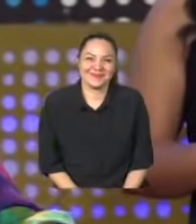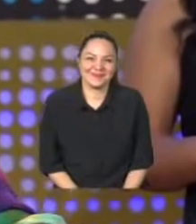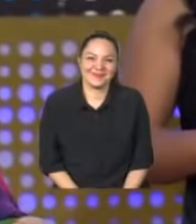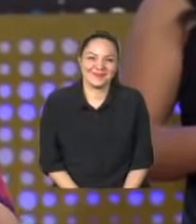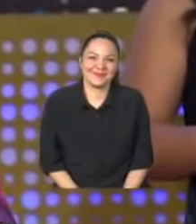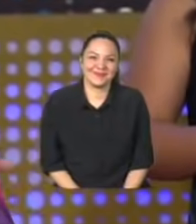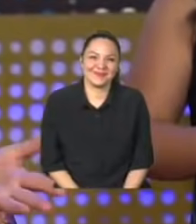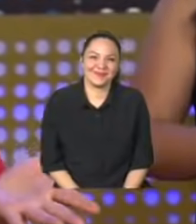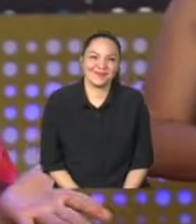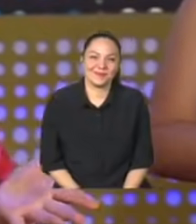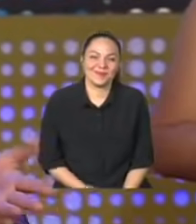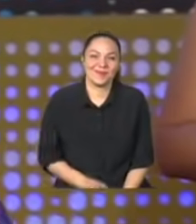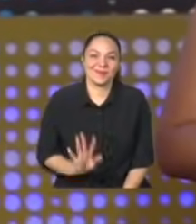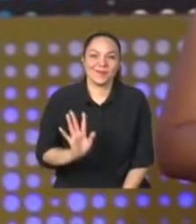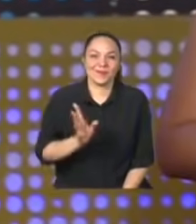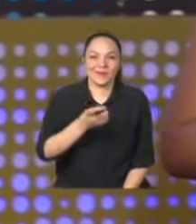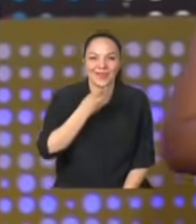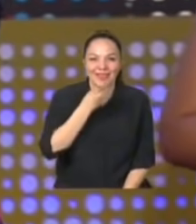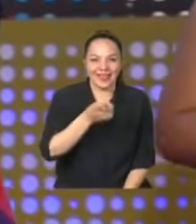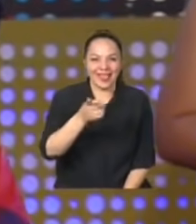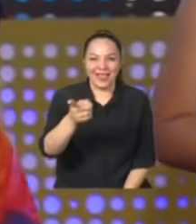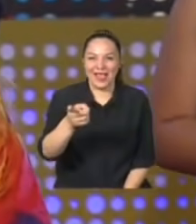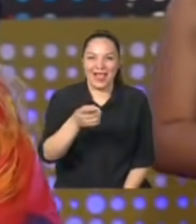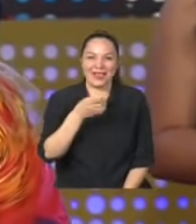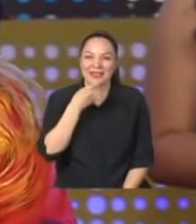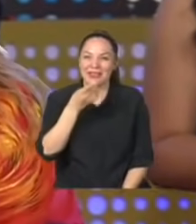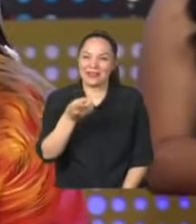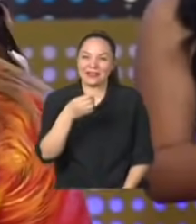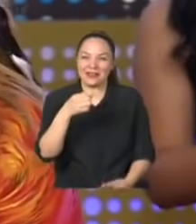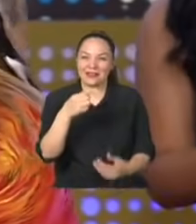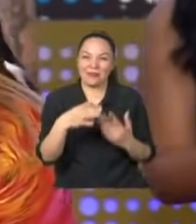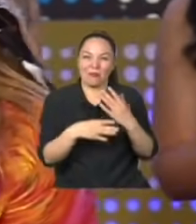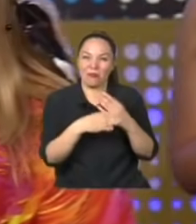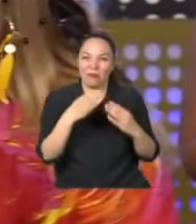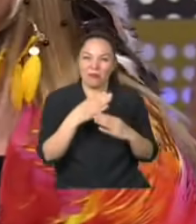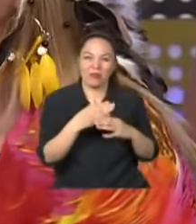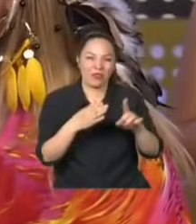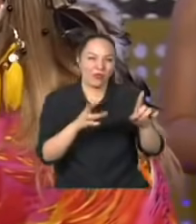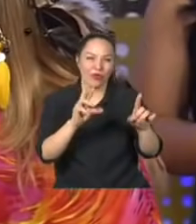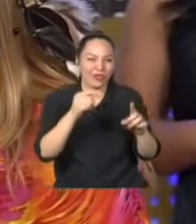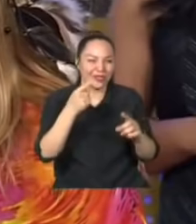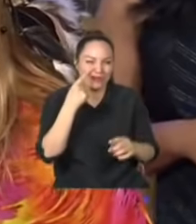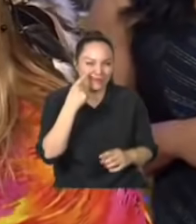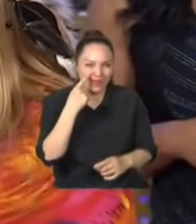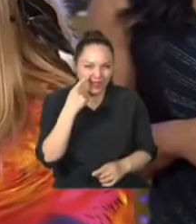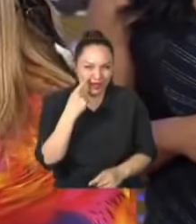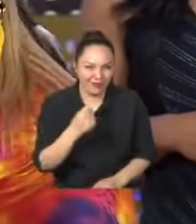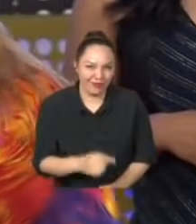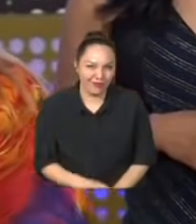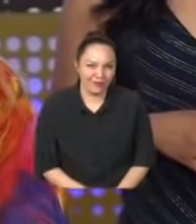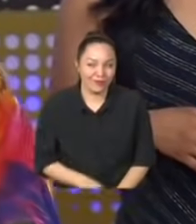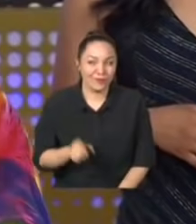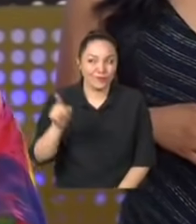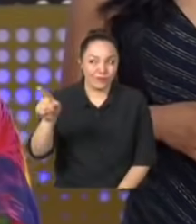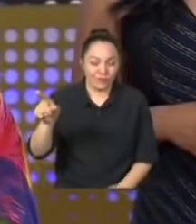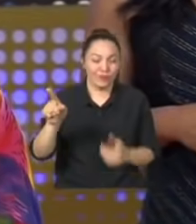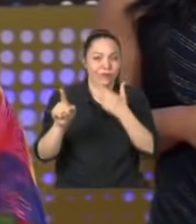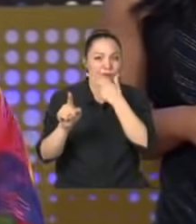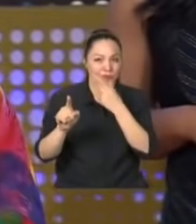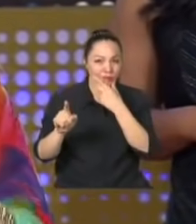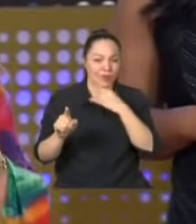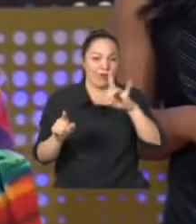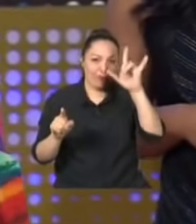No, díganle a su marido que no se ande chiflando con Conan. Porque... ¿También se está chiflando contigo? Sí, él es un hombre muy guapo.